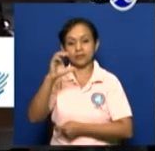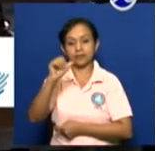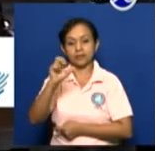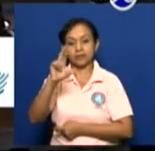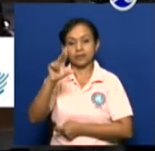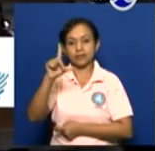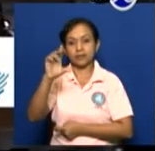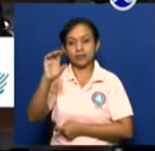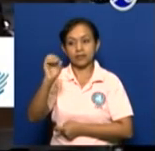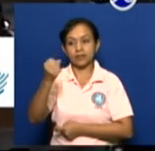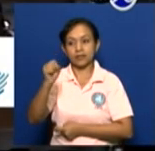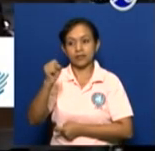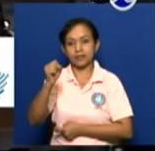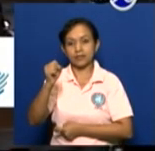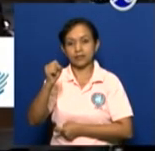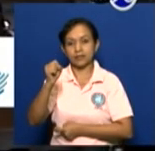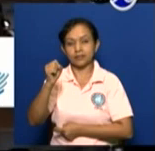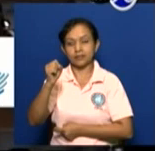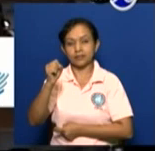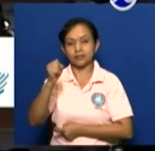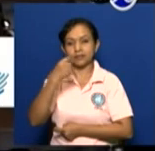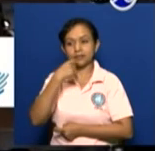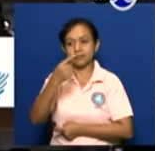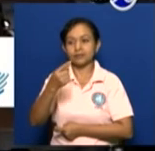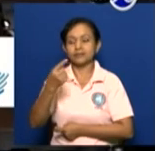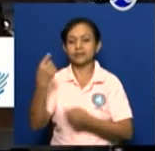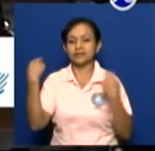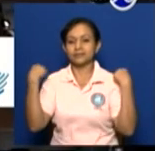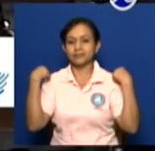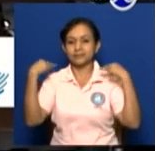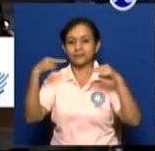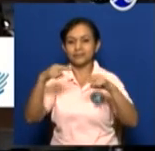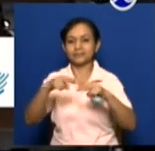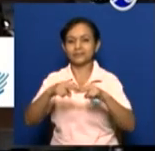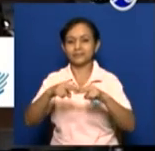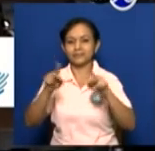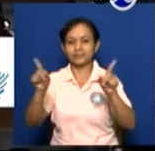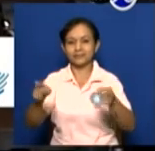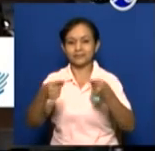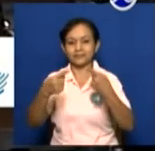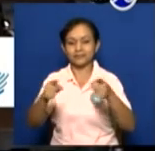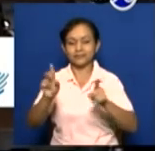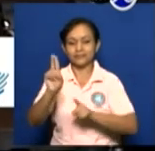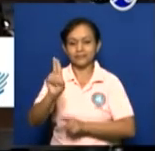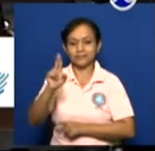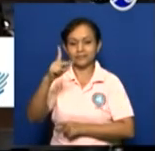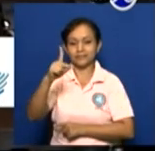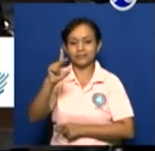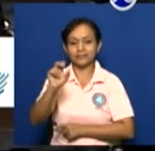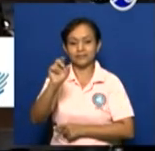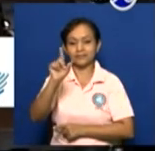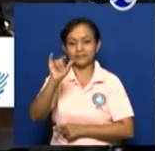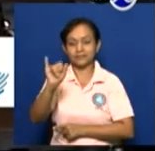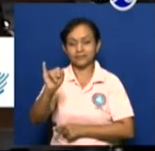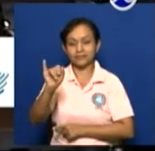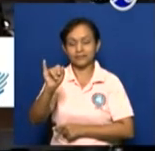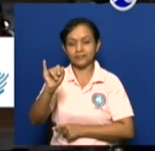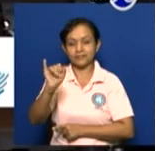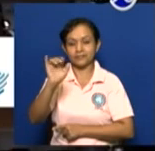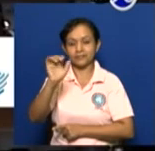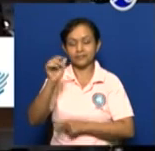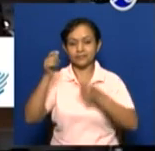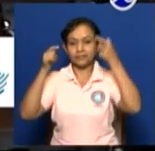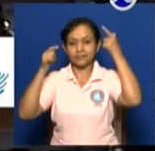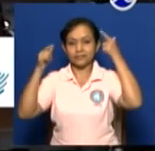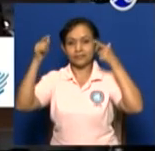Núñez Telles, dirigidos por el profesor de música de la UPOLI, compañero Augusto